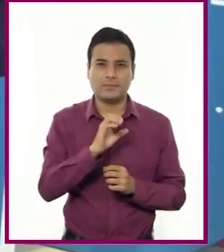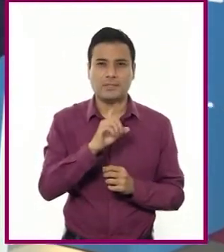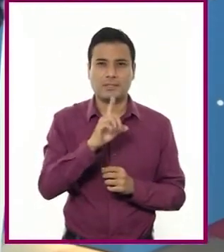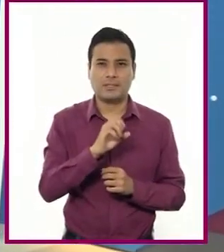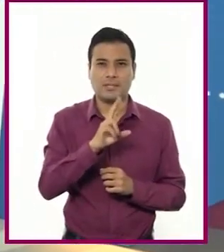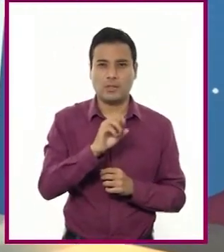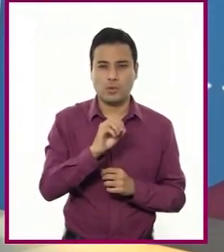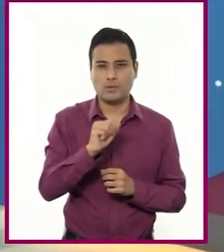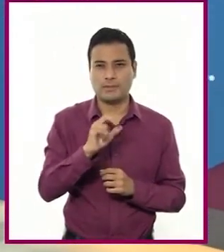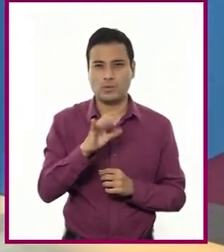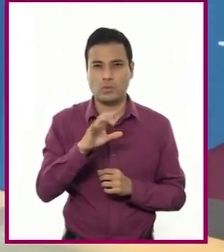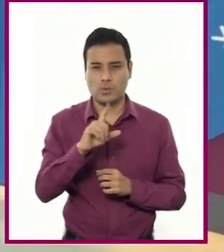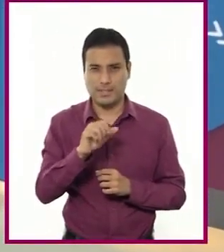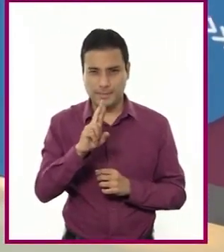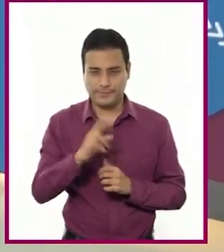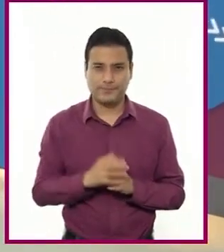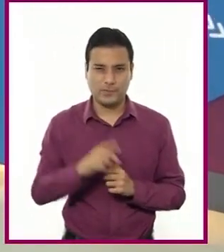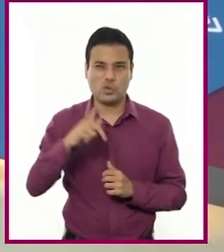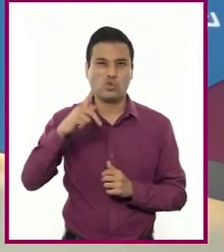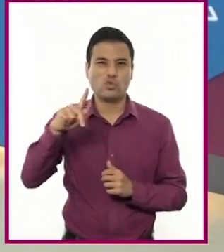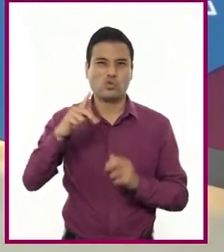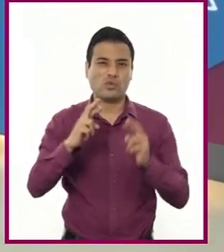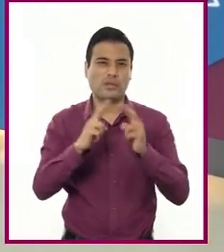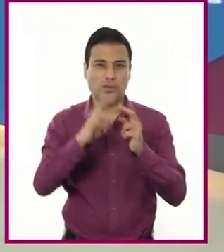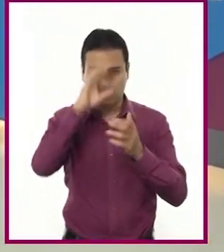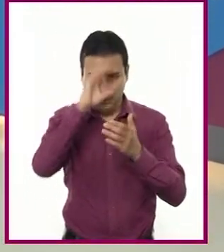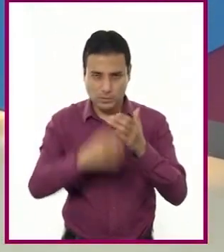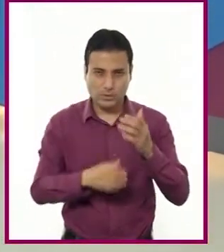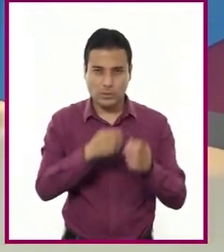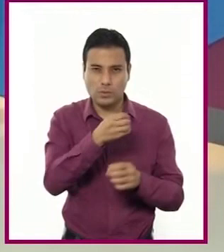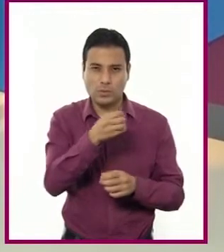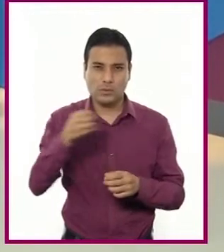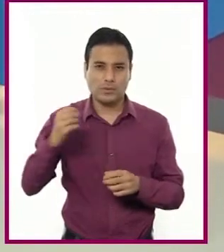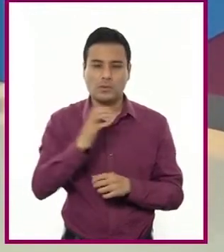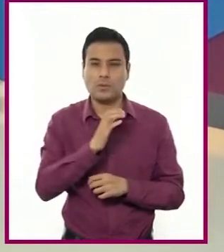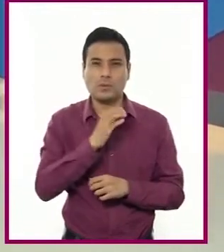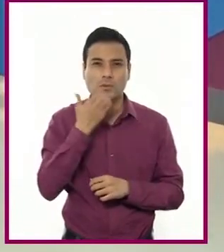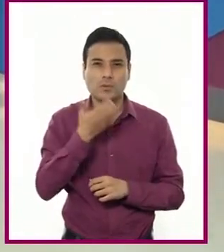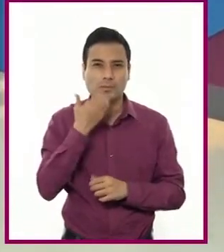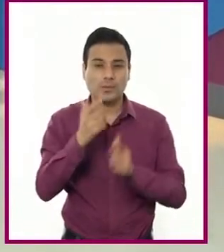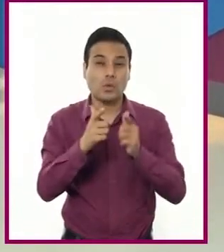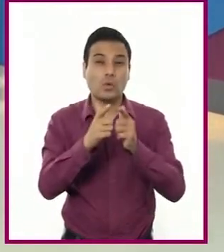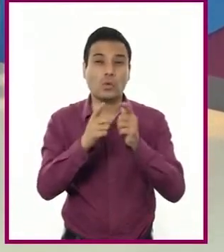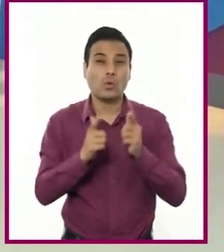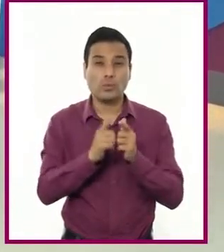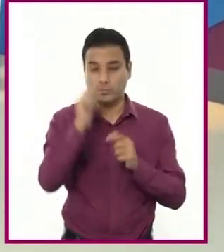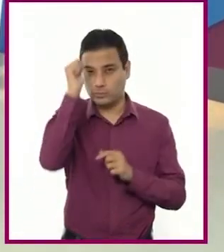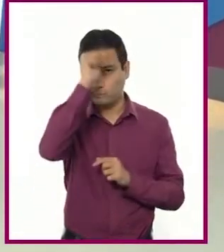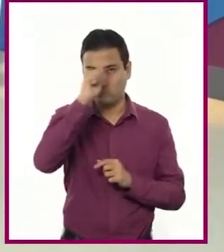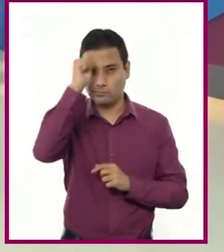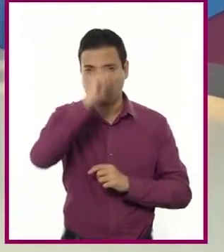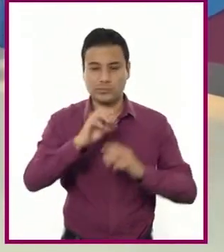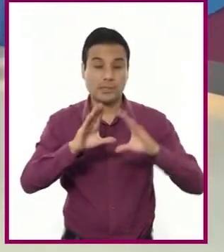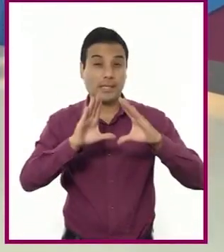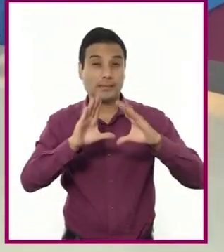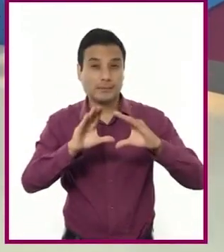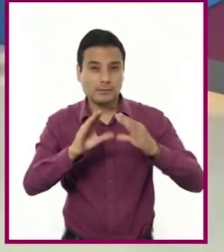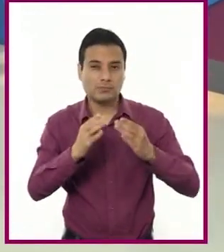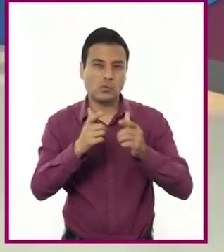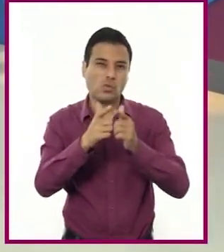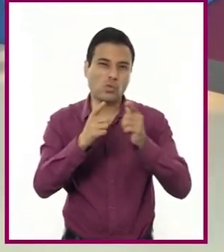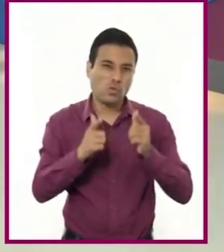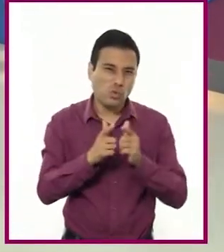división dentro de la organización de la Iglesia, que dedican su vida por completo a la enseñanza y el cuidado de los